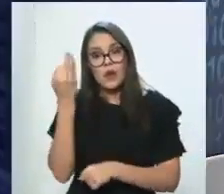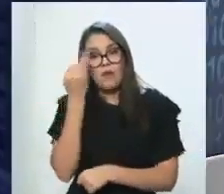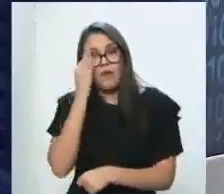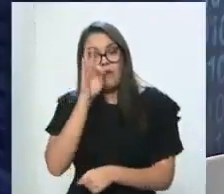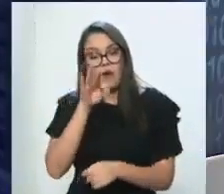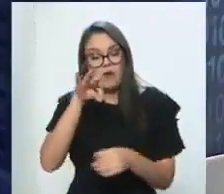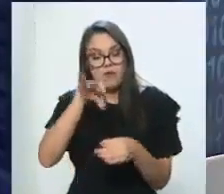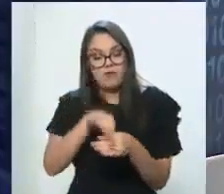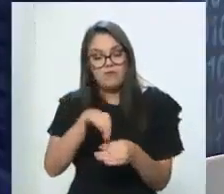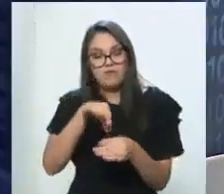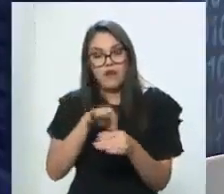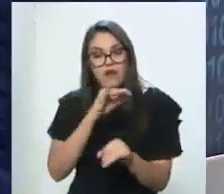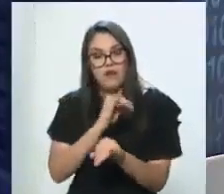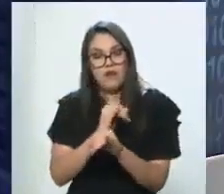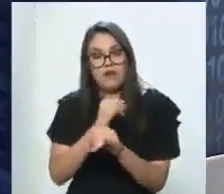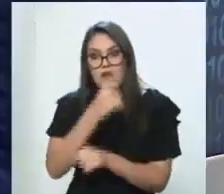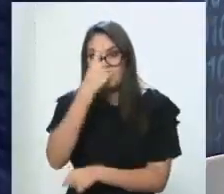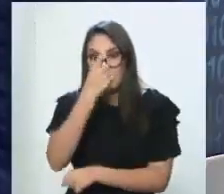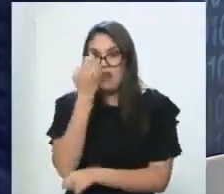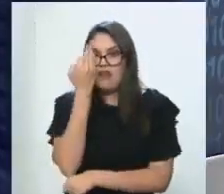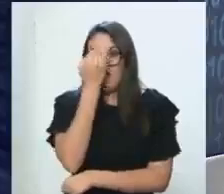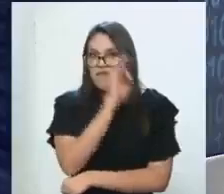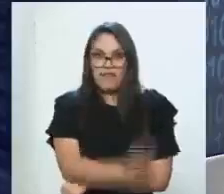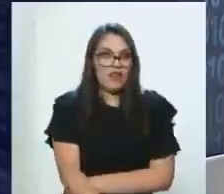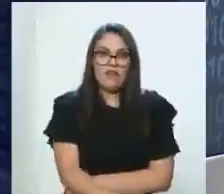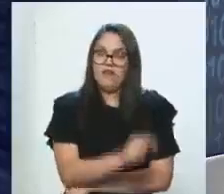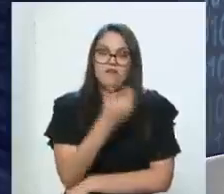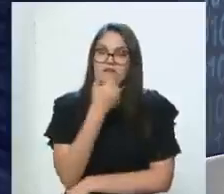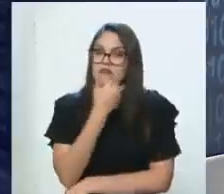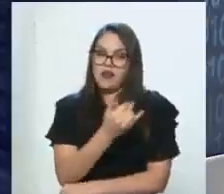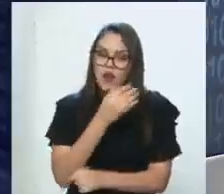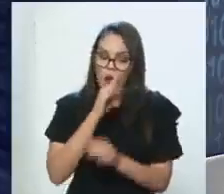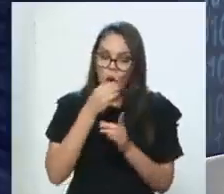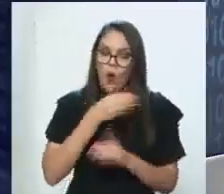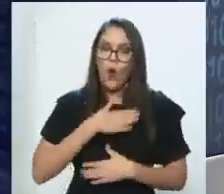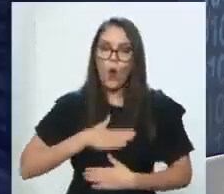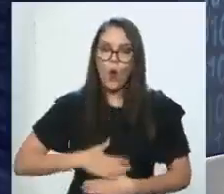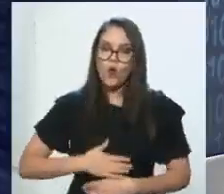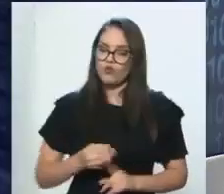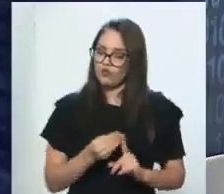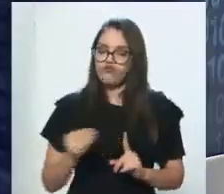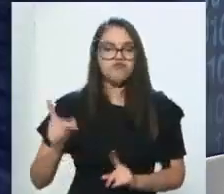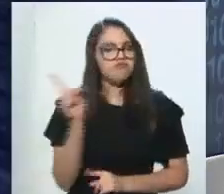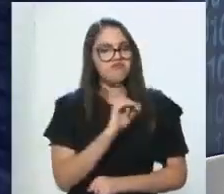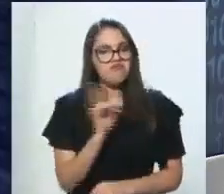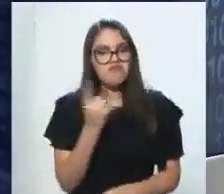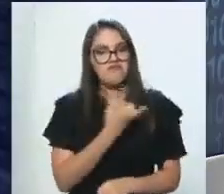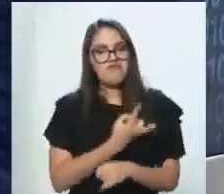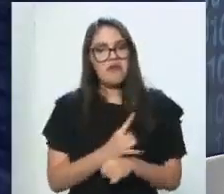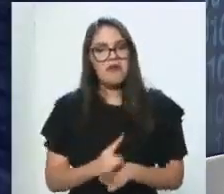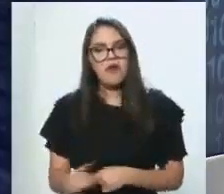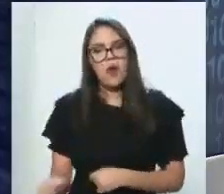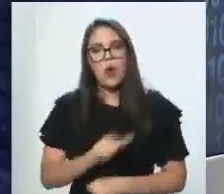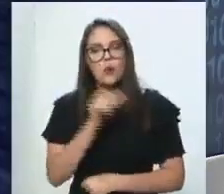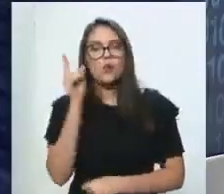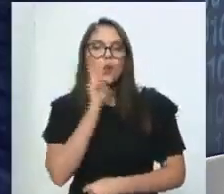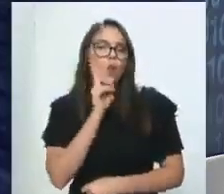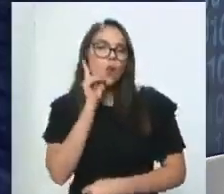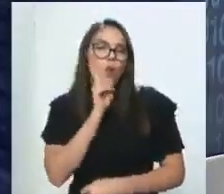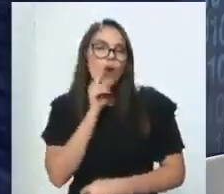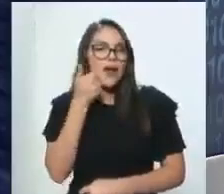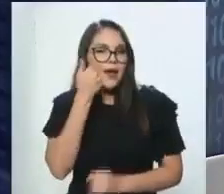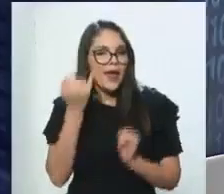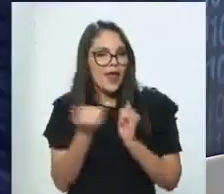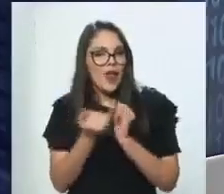urnas electrónicas en la primera vuelta, la relación de Manuela Dávila, candidata a vicepresidenta de Fernando Haddad, con